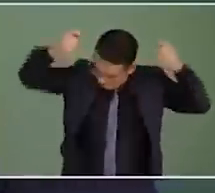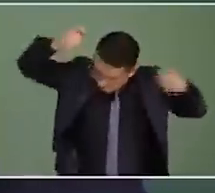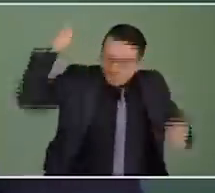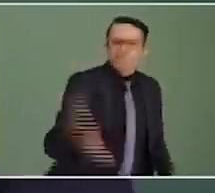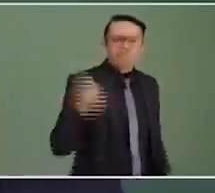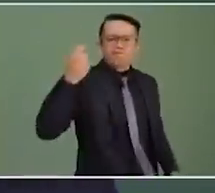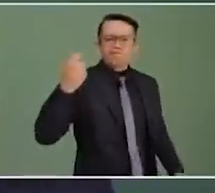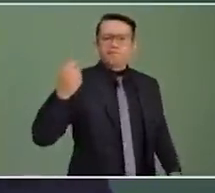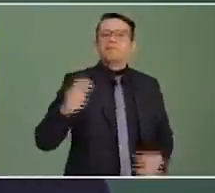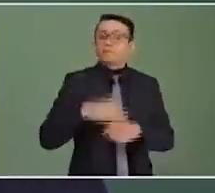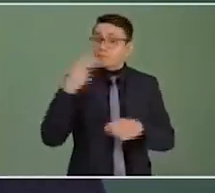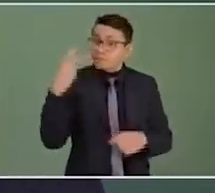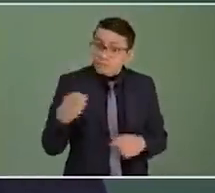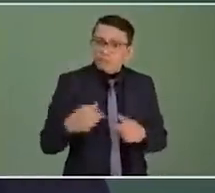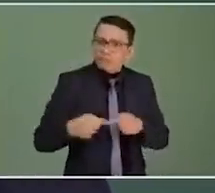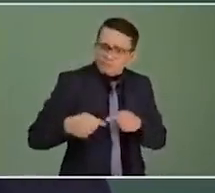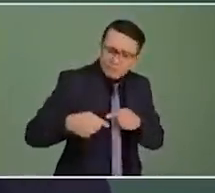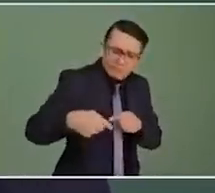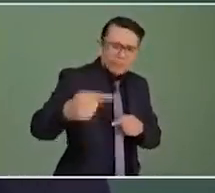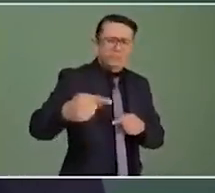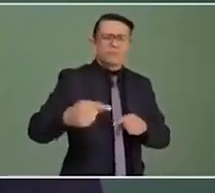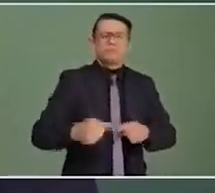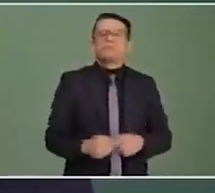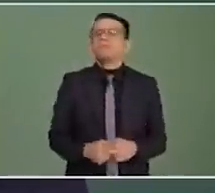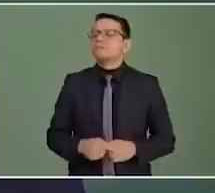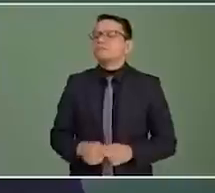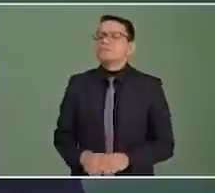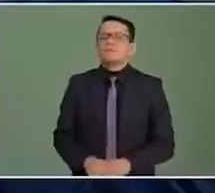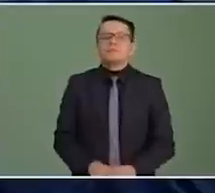y se va a acabar con la impunidad